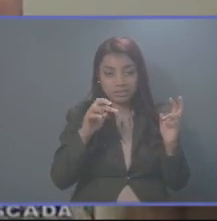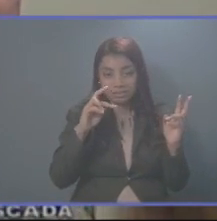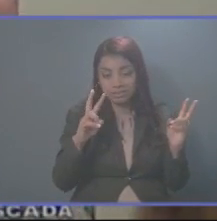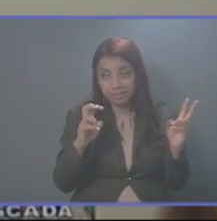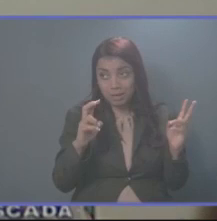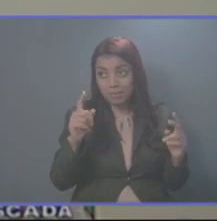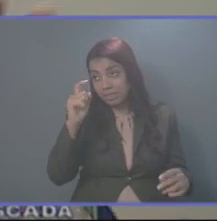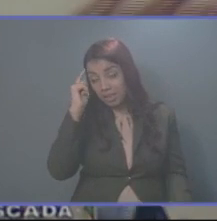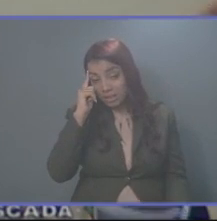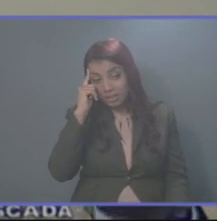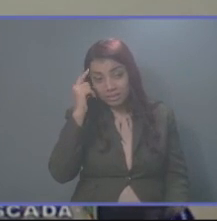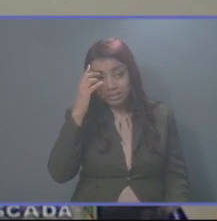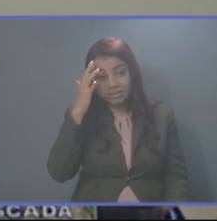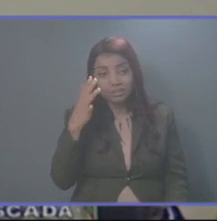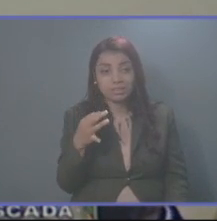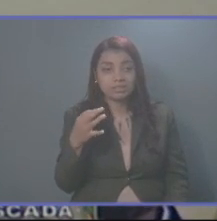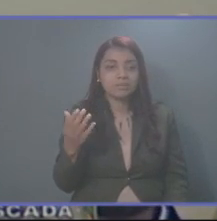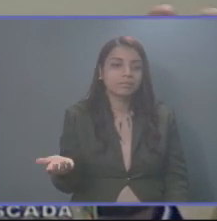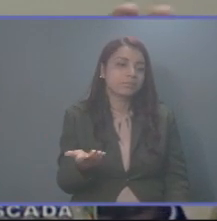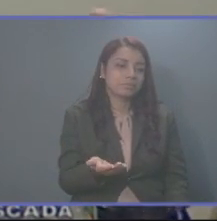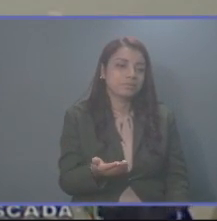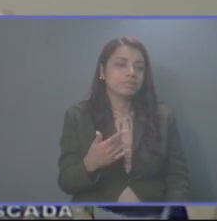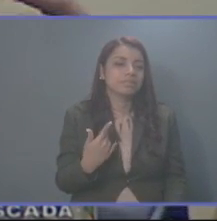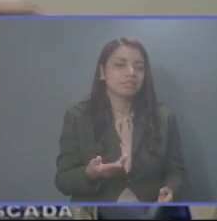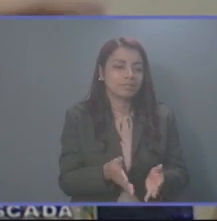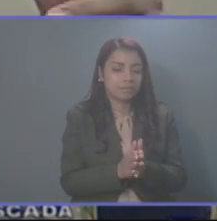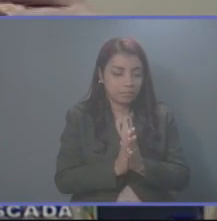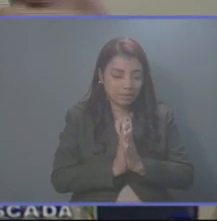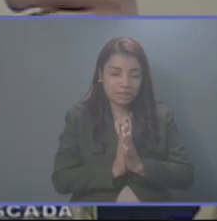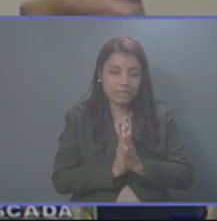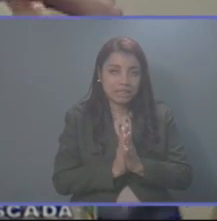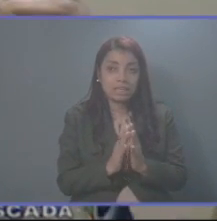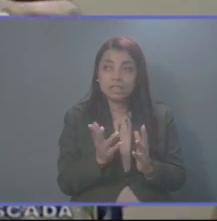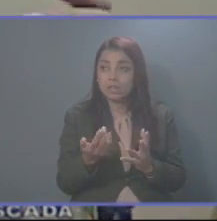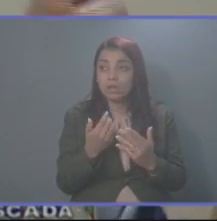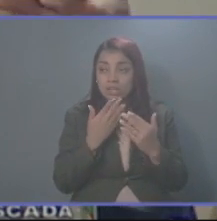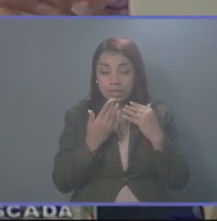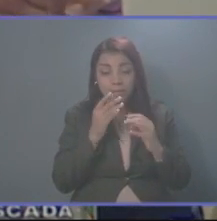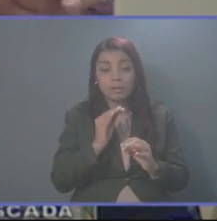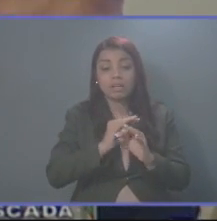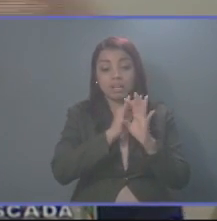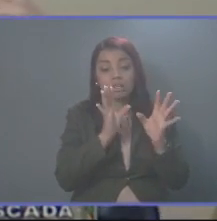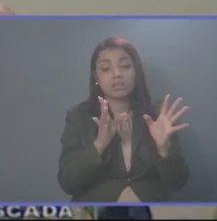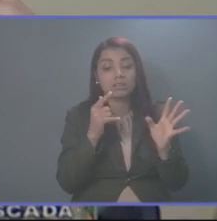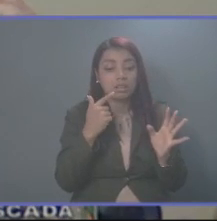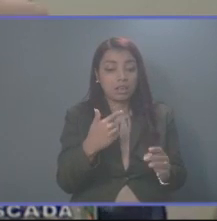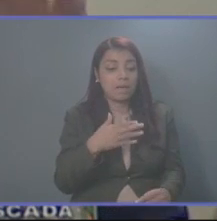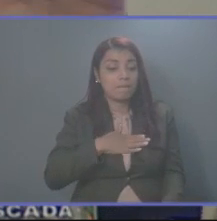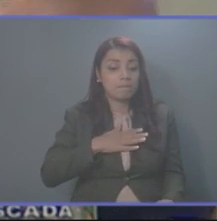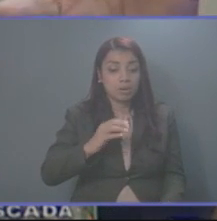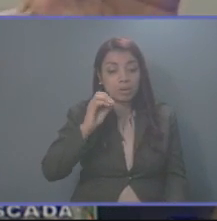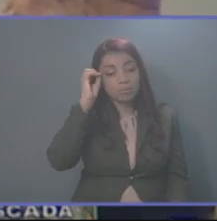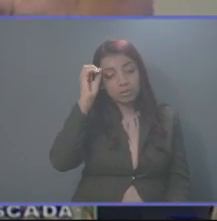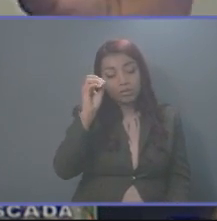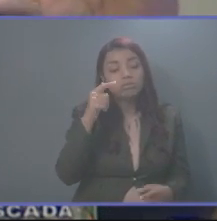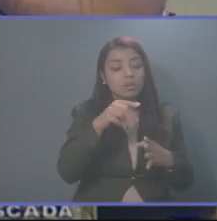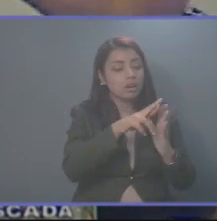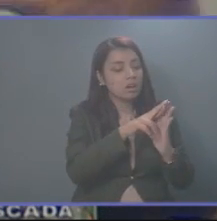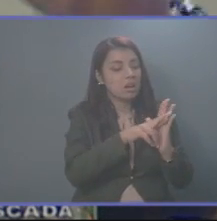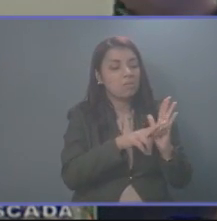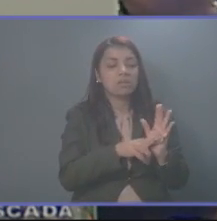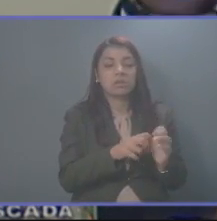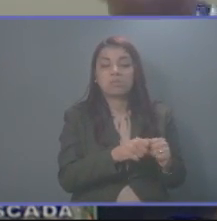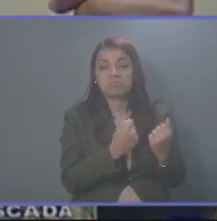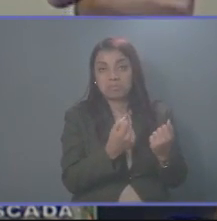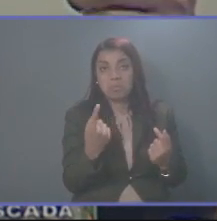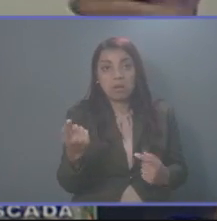la reconsideración del decreto. Yo no lo estoy solicitando por el momento, solo quisiera dejar en claro que a mi criterio se habría vulnerado el reglamento al